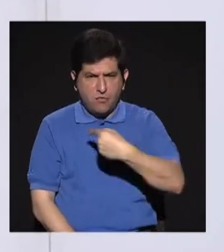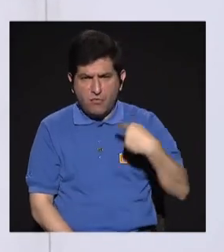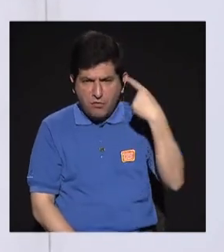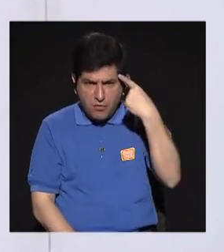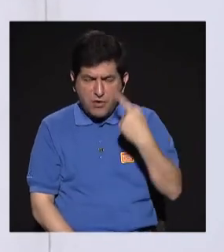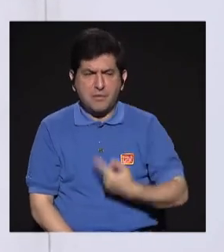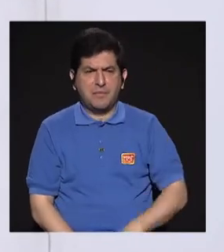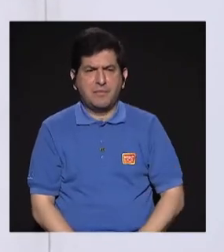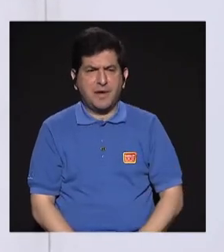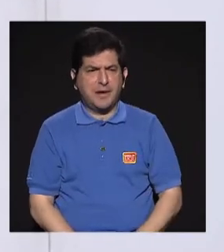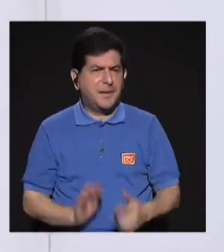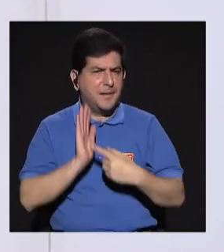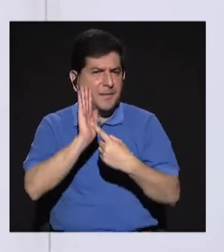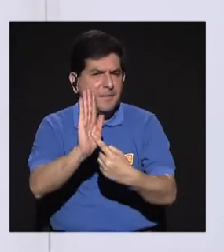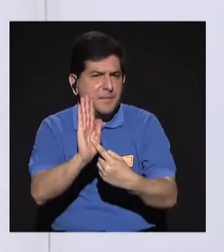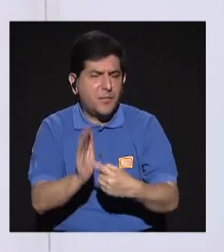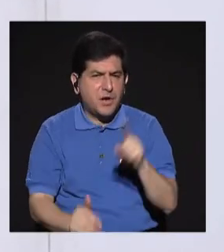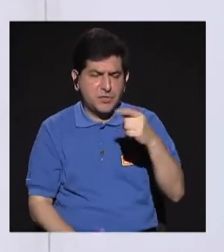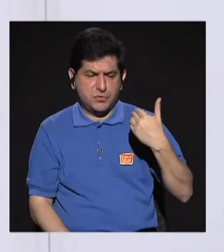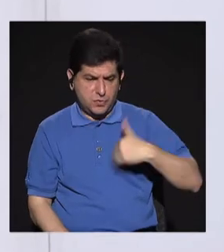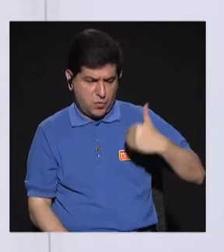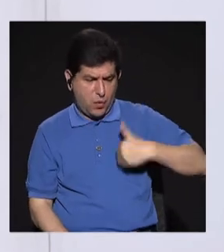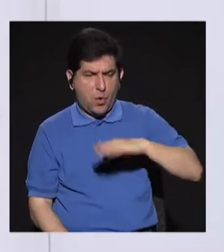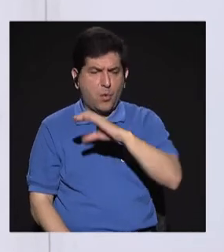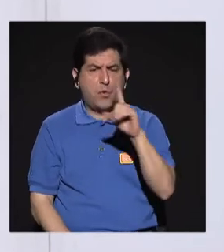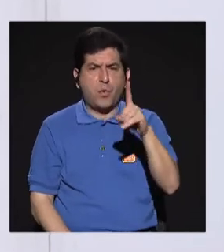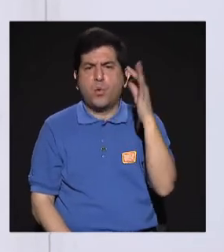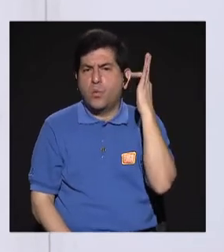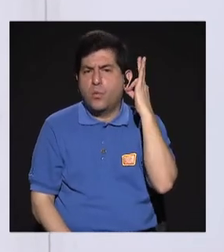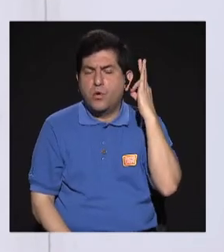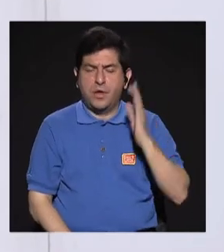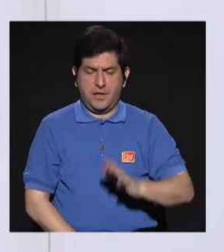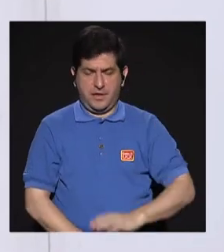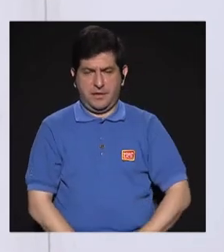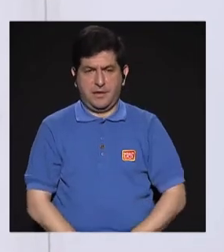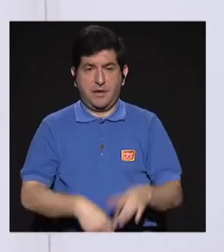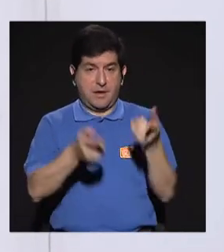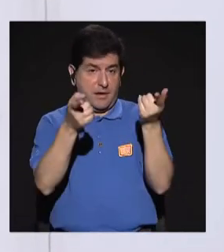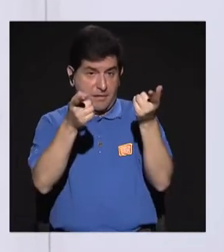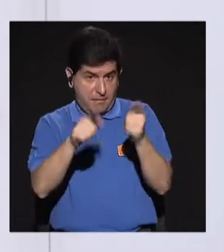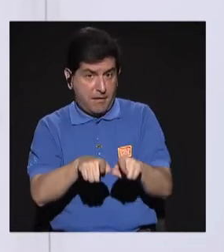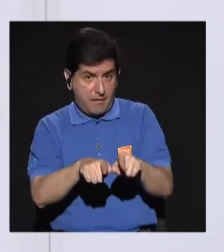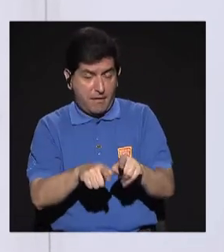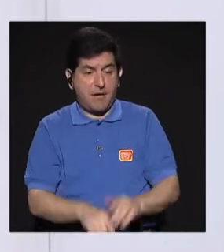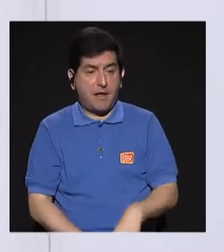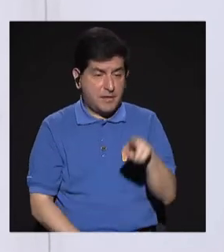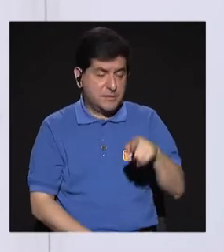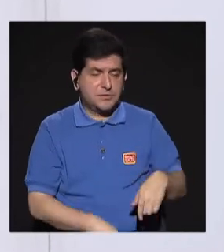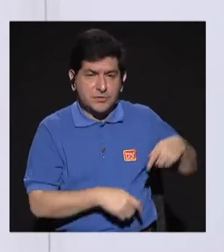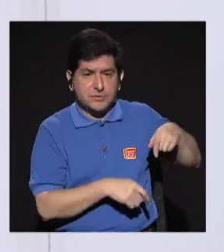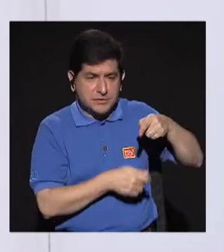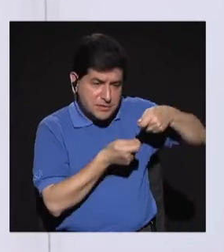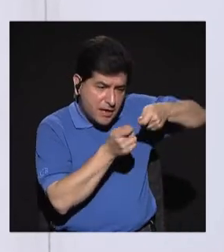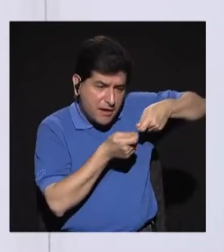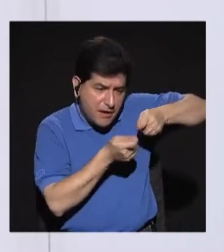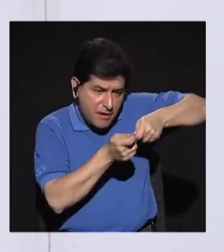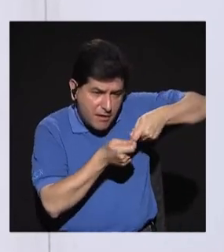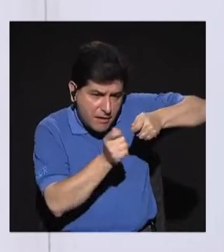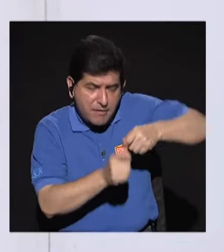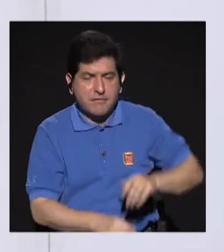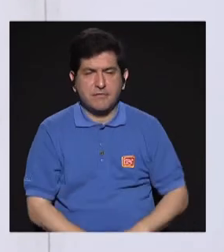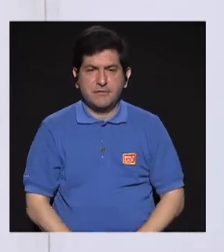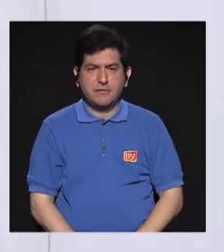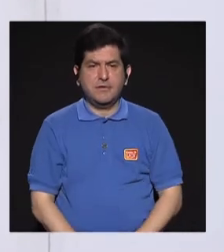craneal nos puede decir si estamos hablando de un hombre o de una mujer en ese en casos arqueológicos